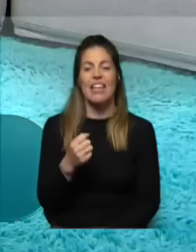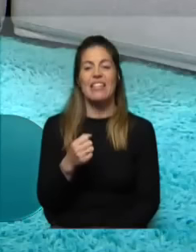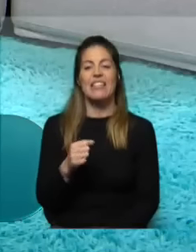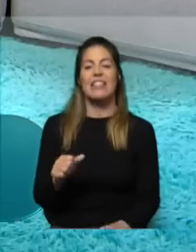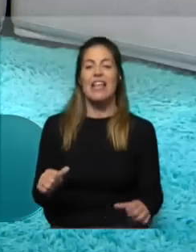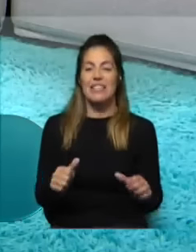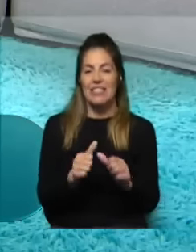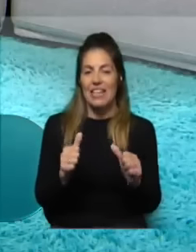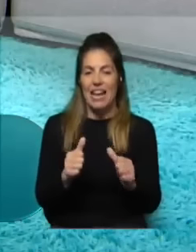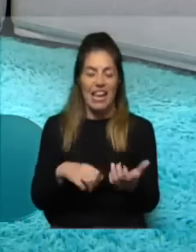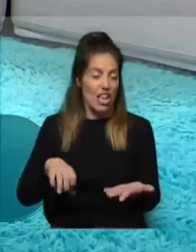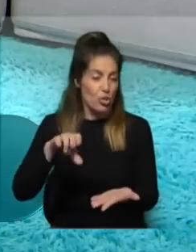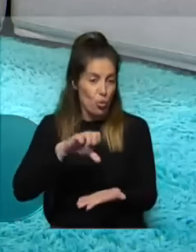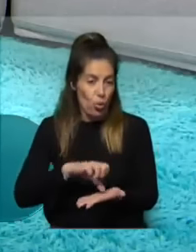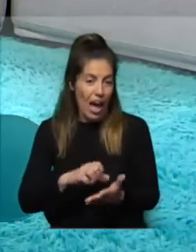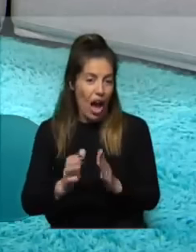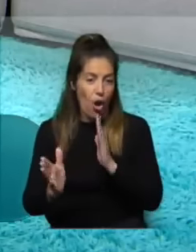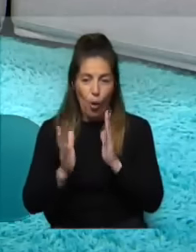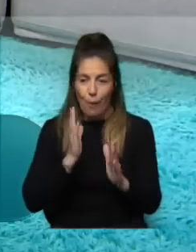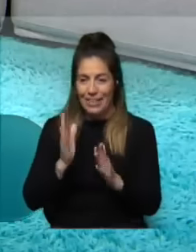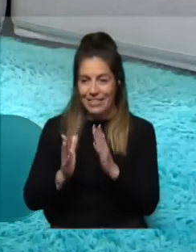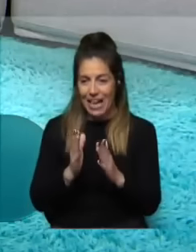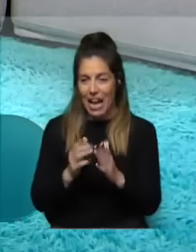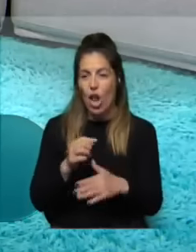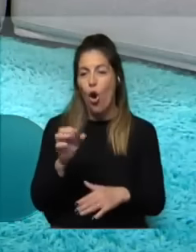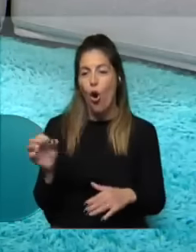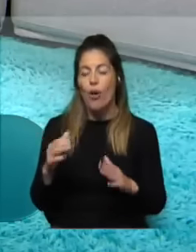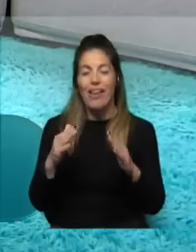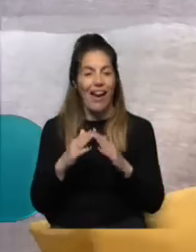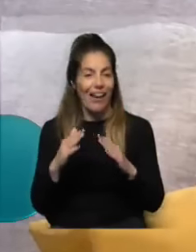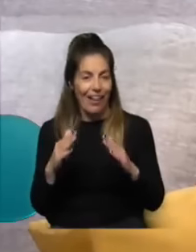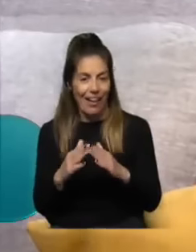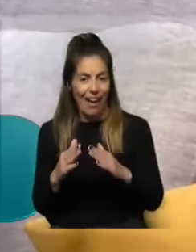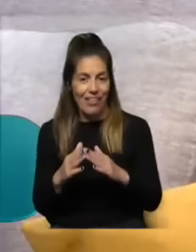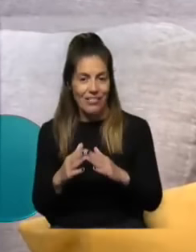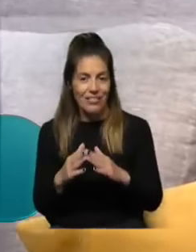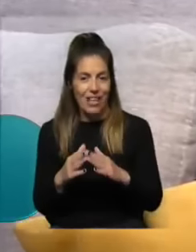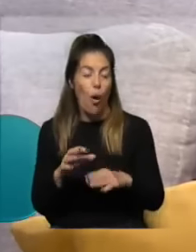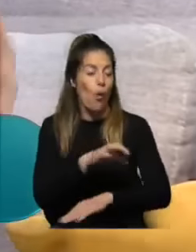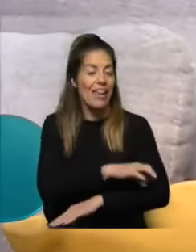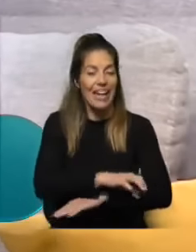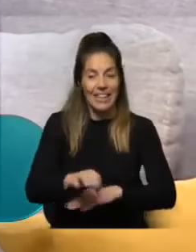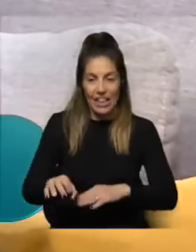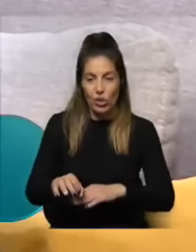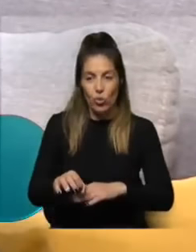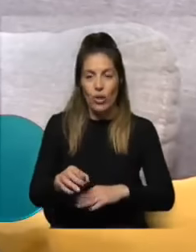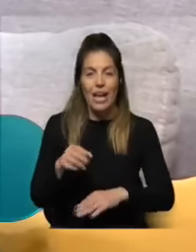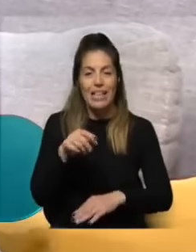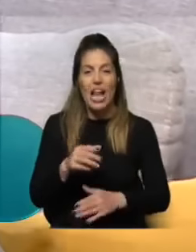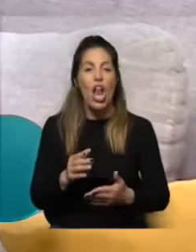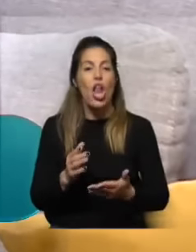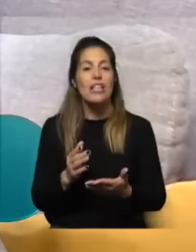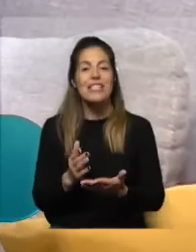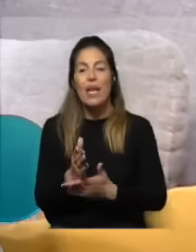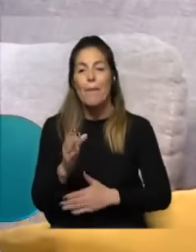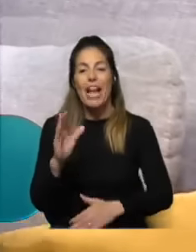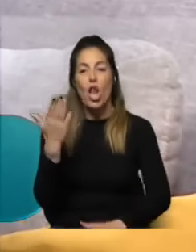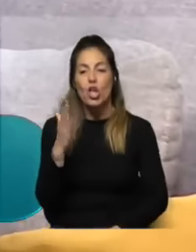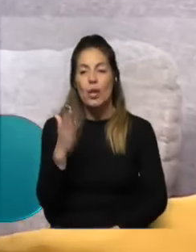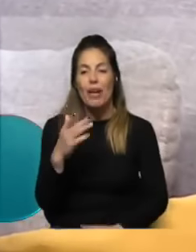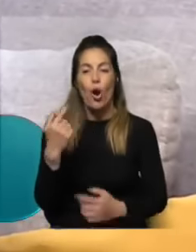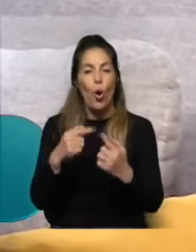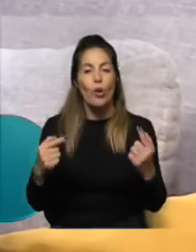hechos urbanos o comerciales, ya sea a nivel de la casa, ya sea a nivel de arquitectura o de decoración. Los espejos son un